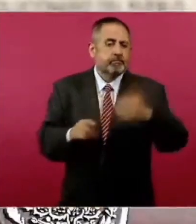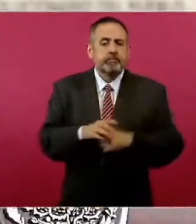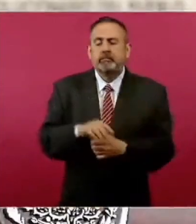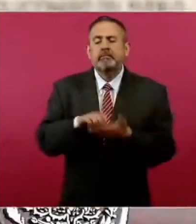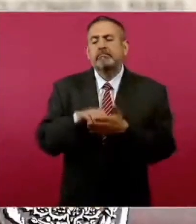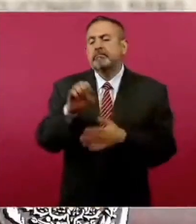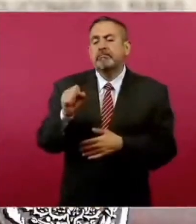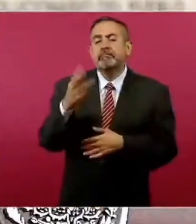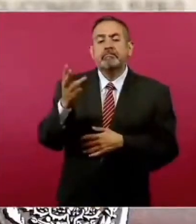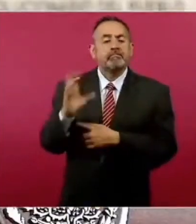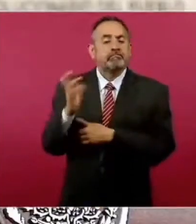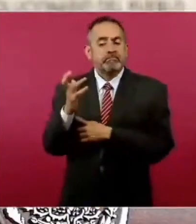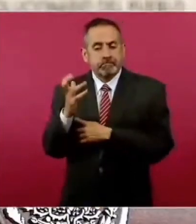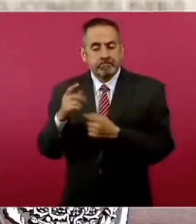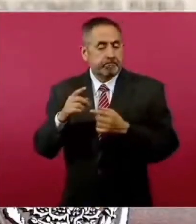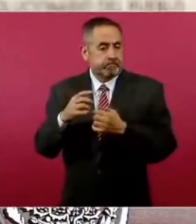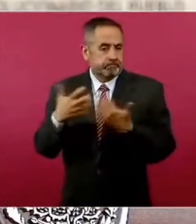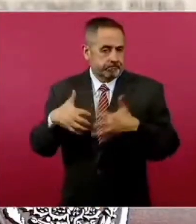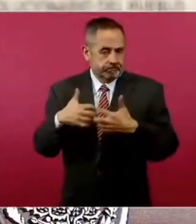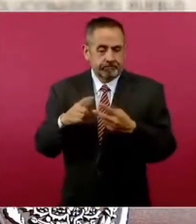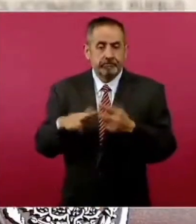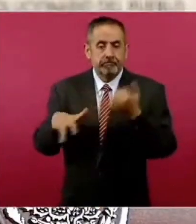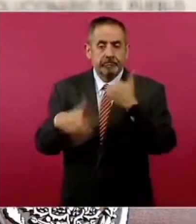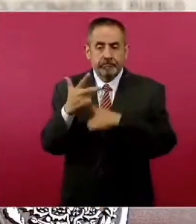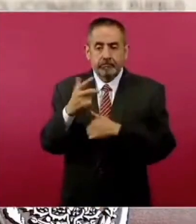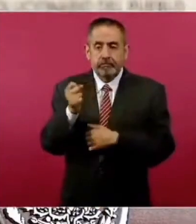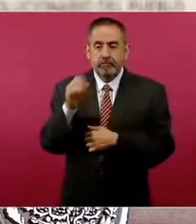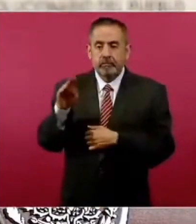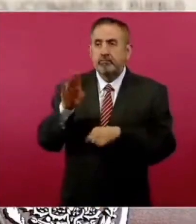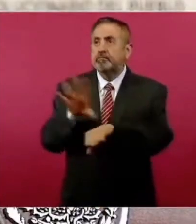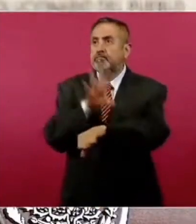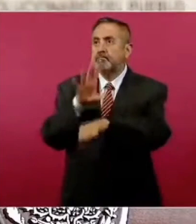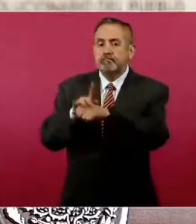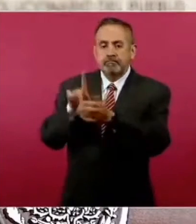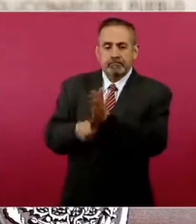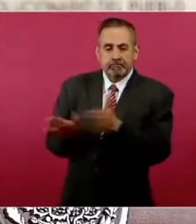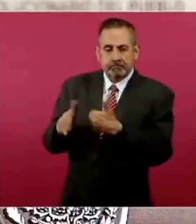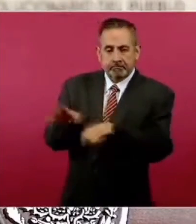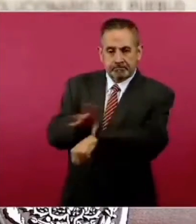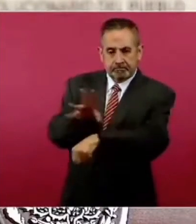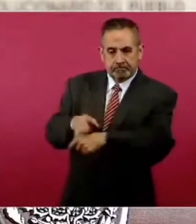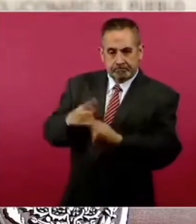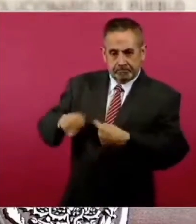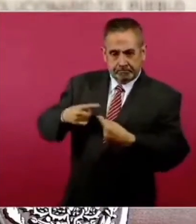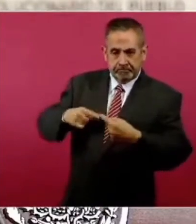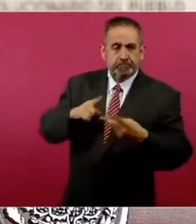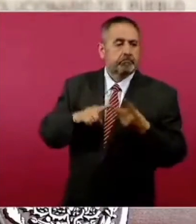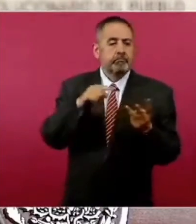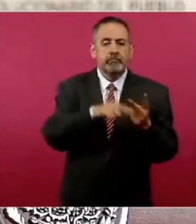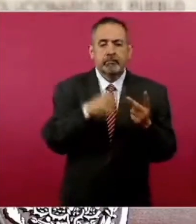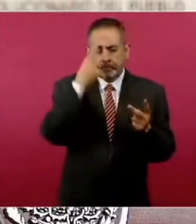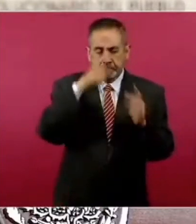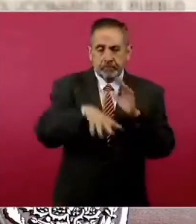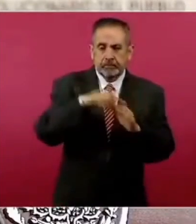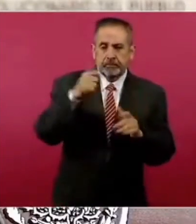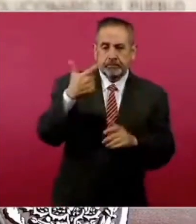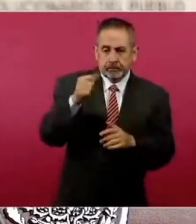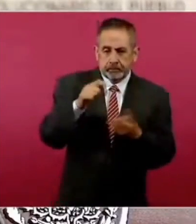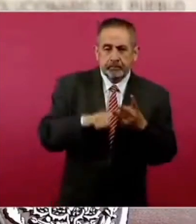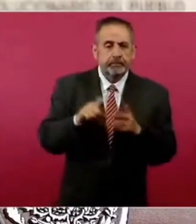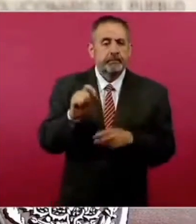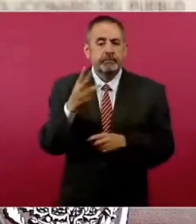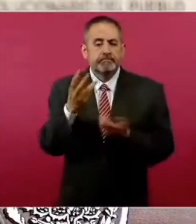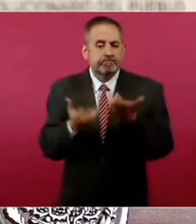lavadoras y secadoras industriales Trece subestaciones eléctricas 27 sistemas de extracción de gases 23 calderas y tanques